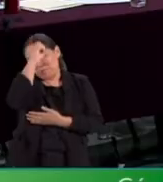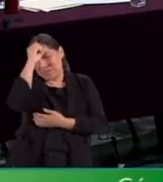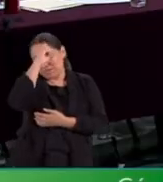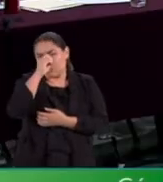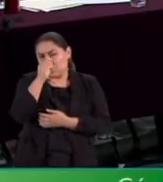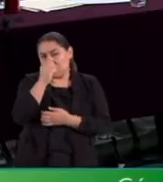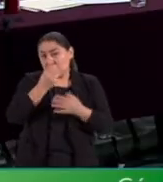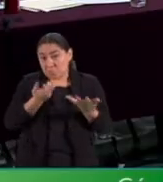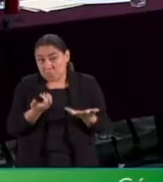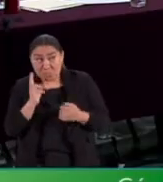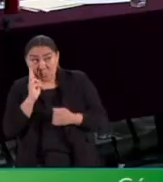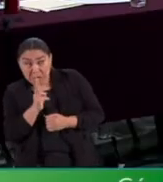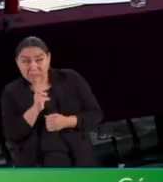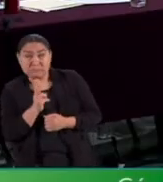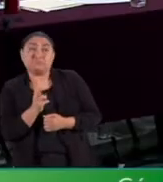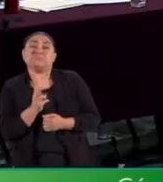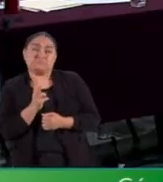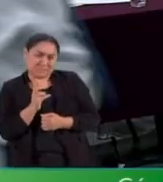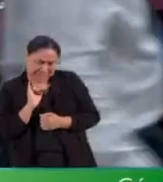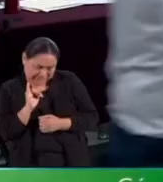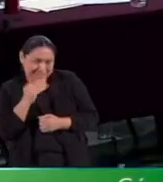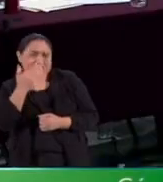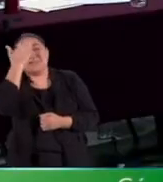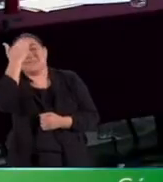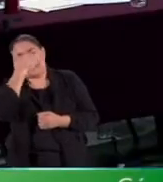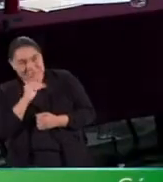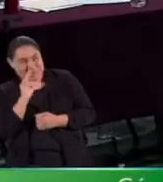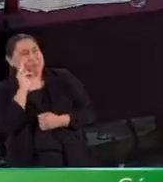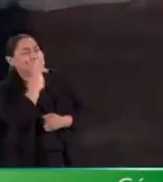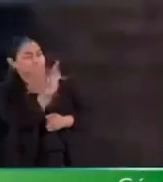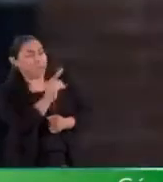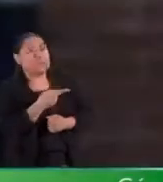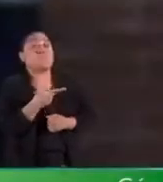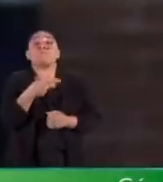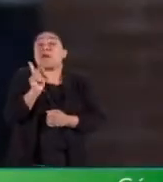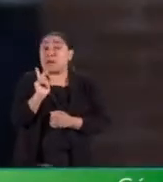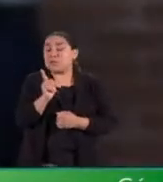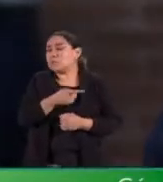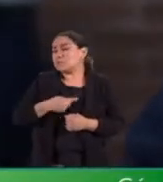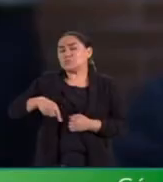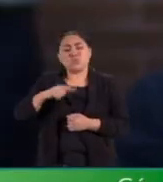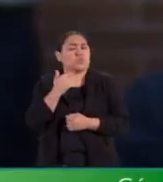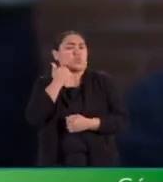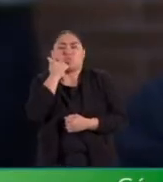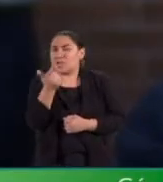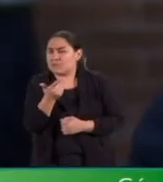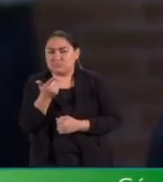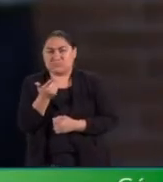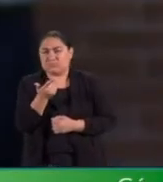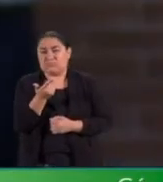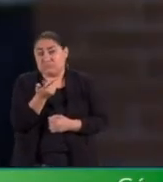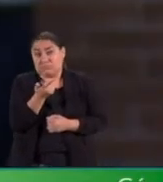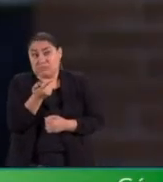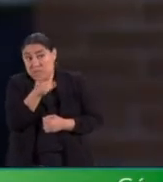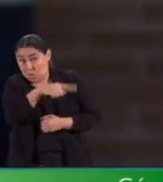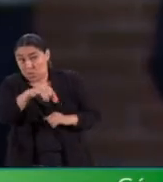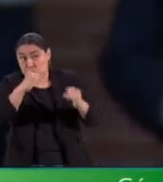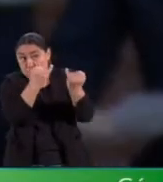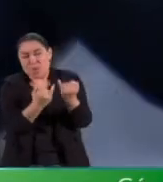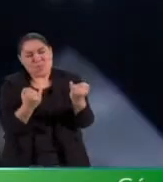cálculos políticos? No nos cabe duda. Pero nosotros no queremos ni pedimos que las cosas se queden